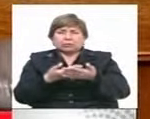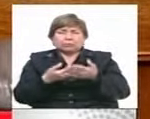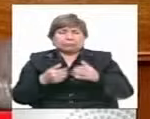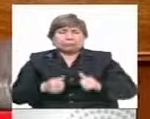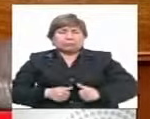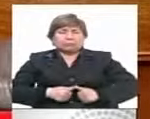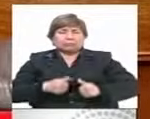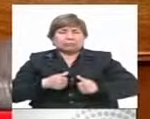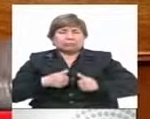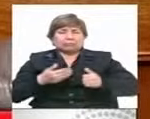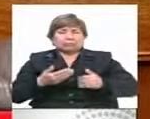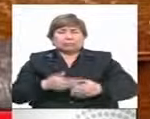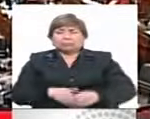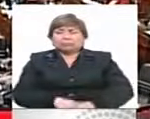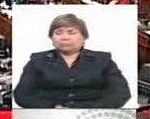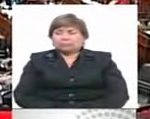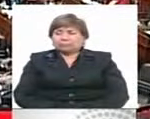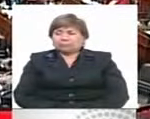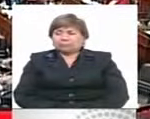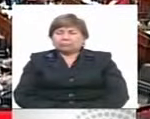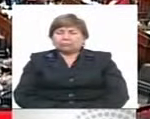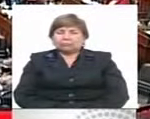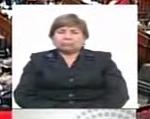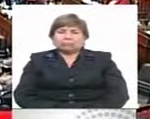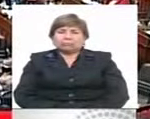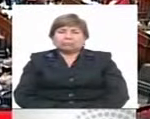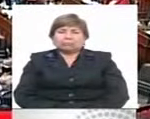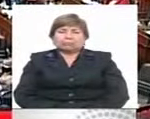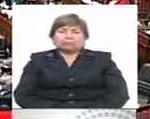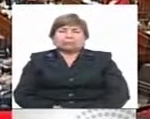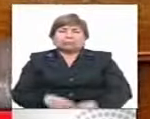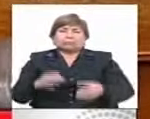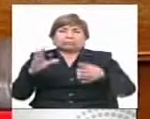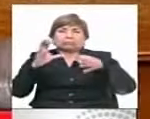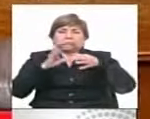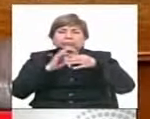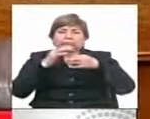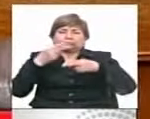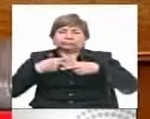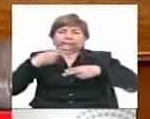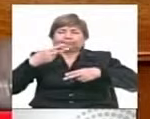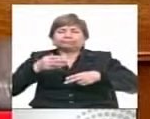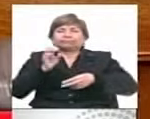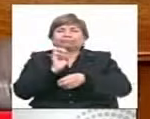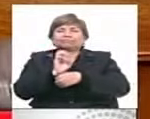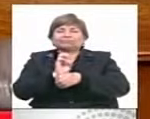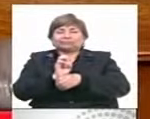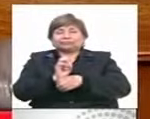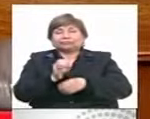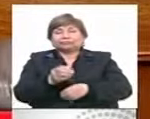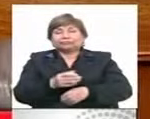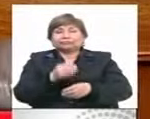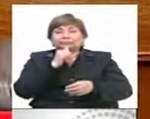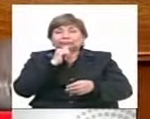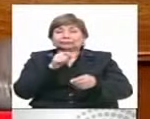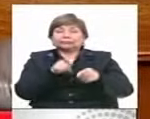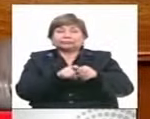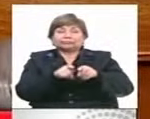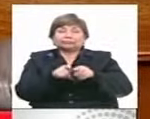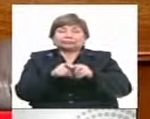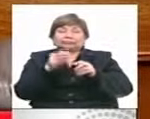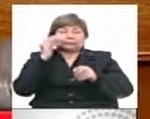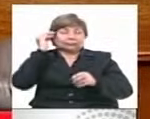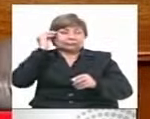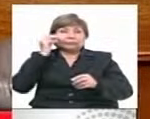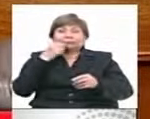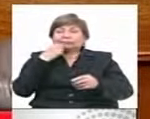de... 30 segundos. De los lazos comerciales que tenemos con el vecino país de Ecuador. Asimismo, hacer